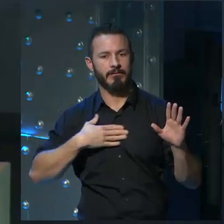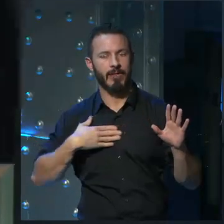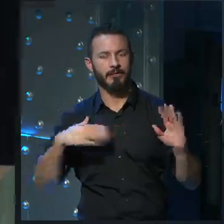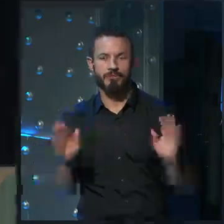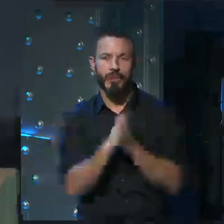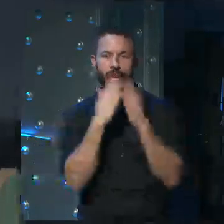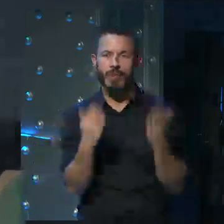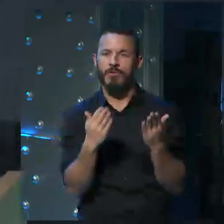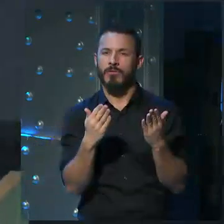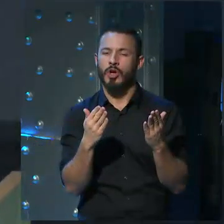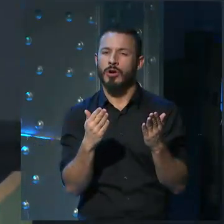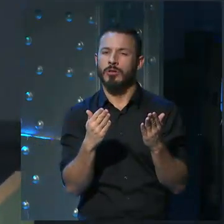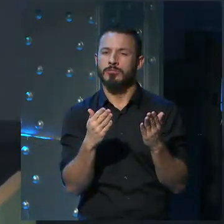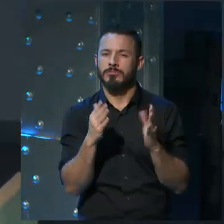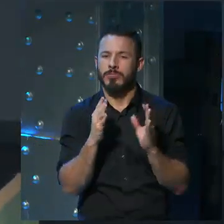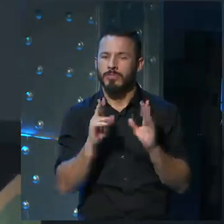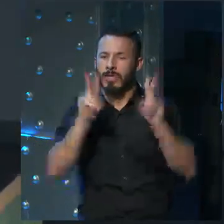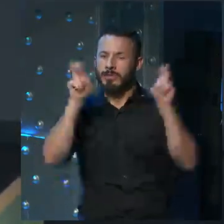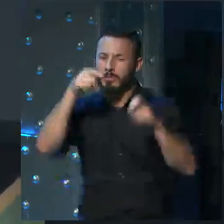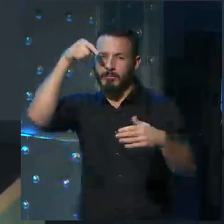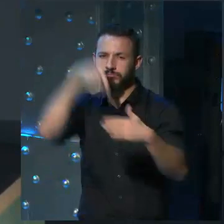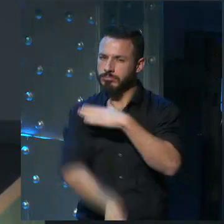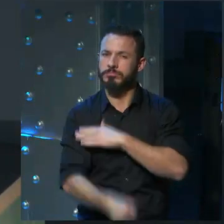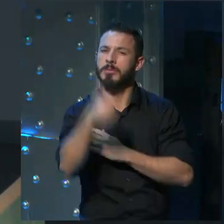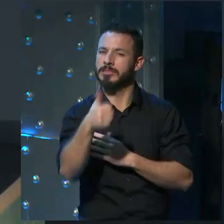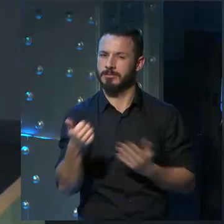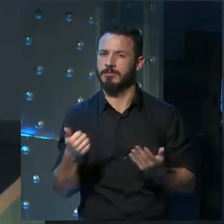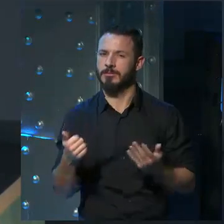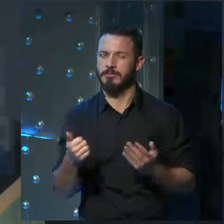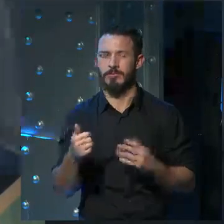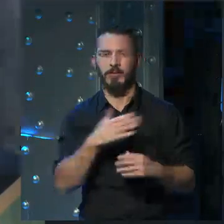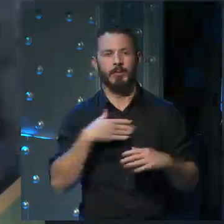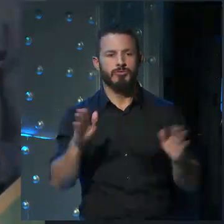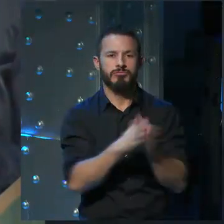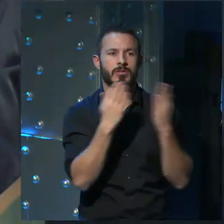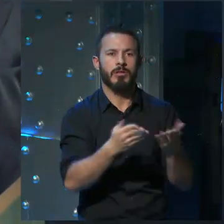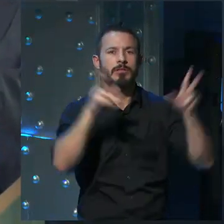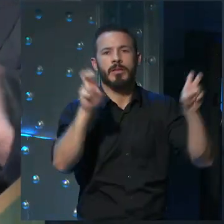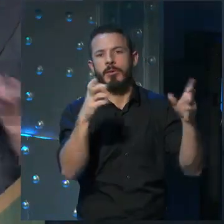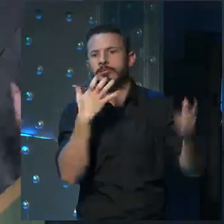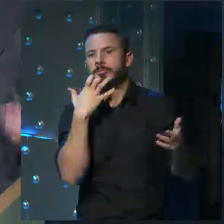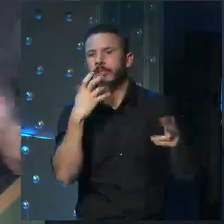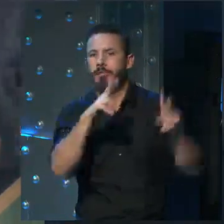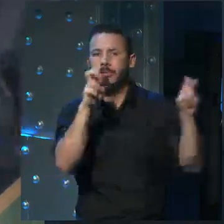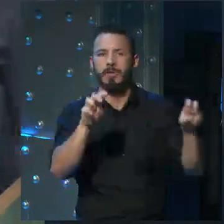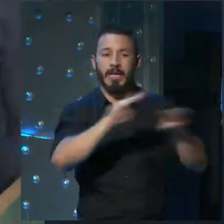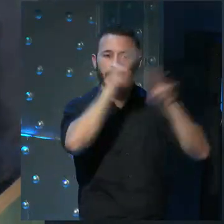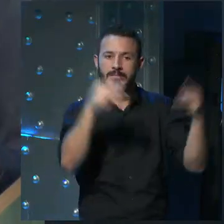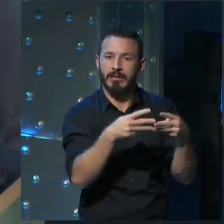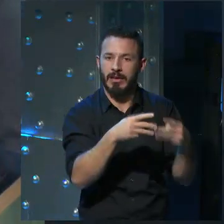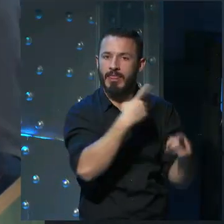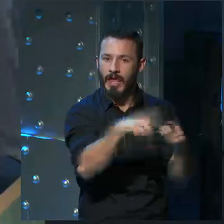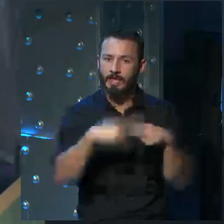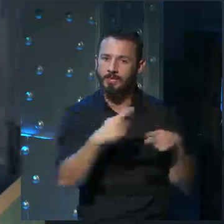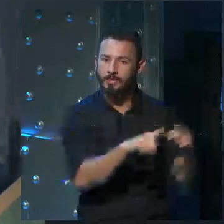ya entrando más en el tema, más en materia. Queríamos hacer libros sobre Internet de las